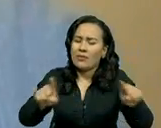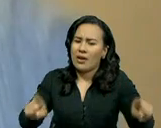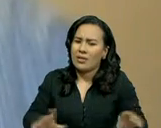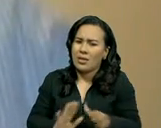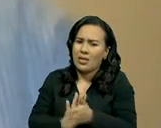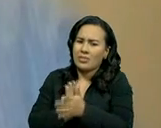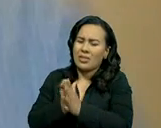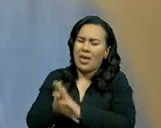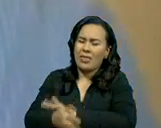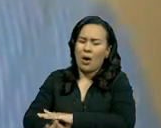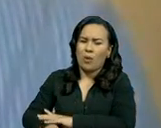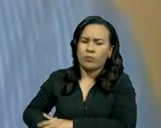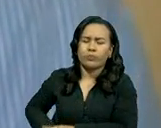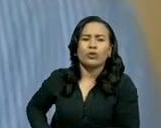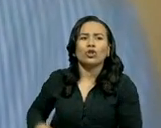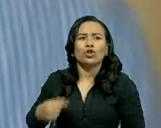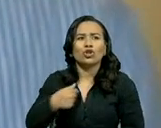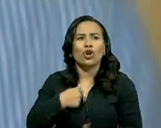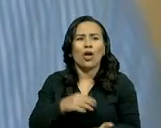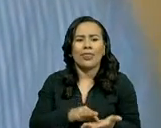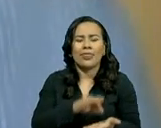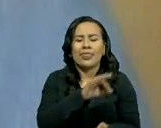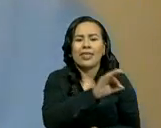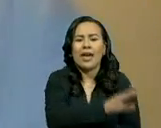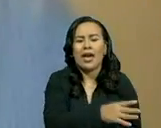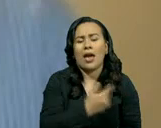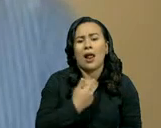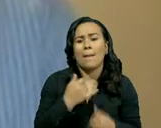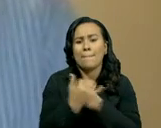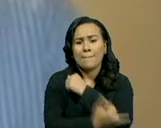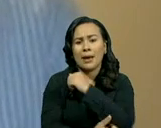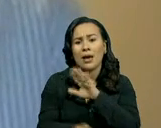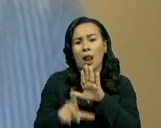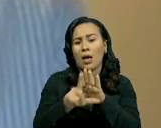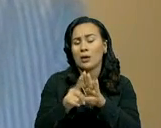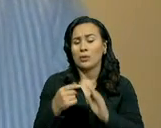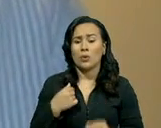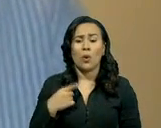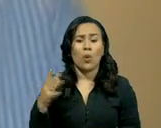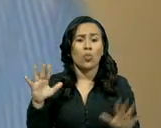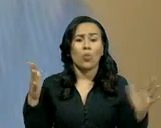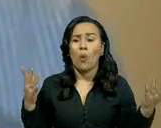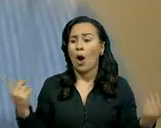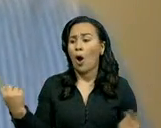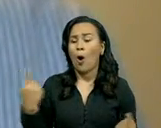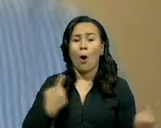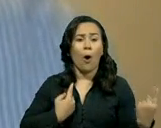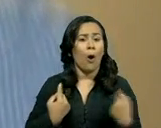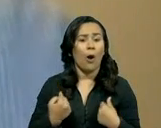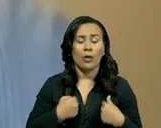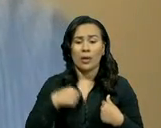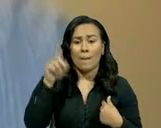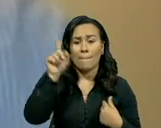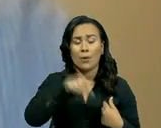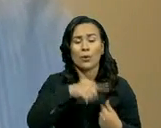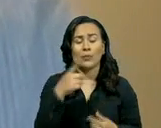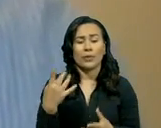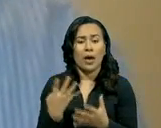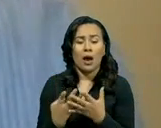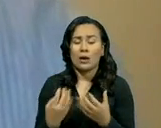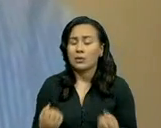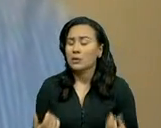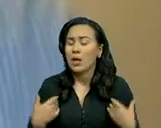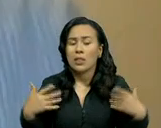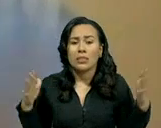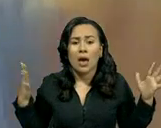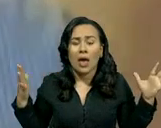con la corrupción. Salí del país en absoluta legalidad. No había ninguna orden de detención en mi